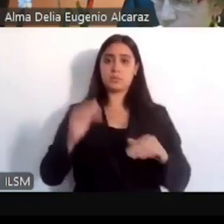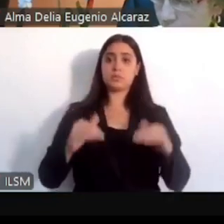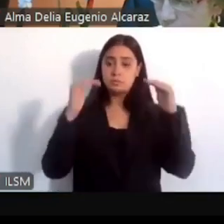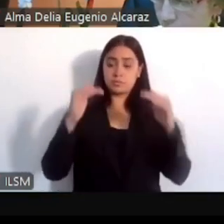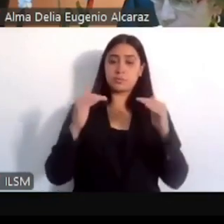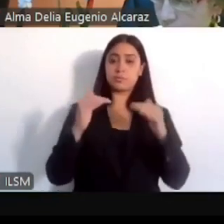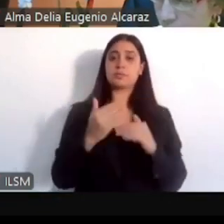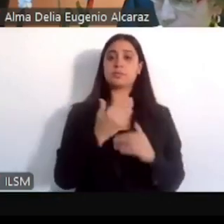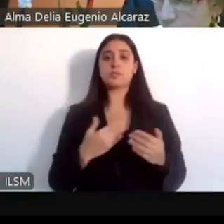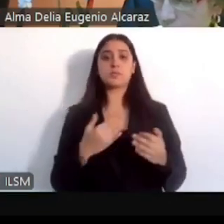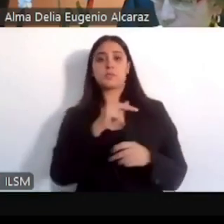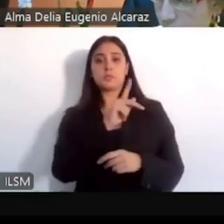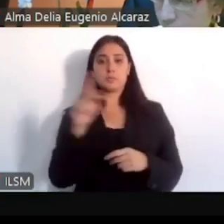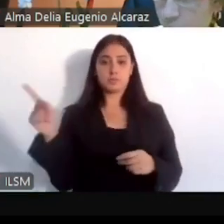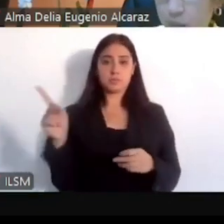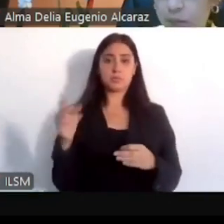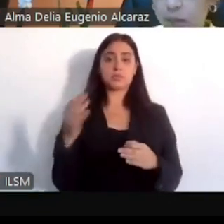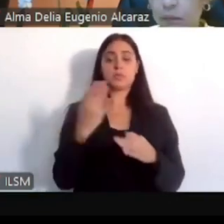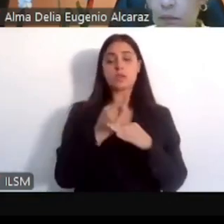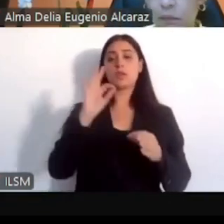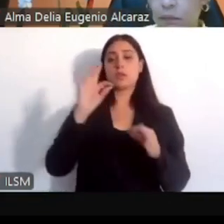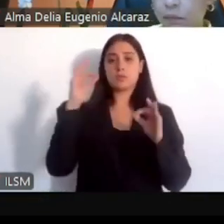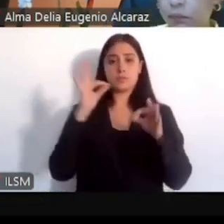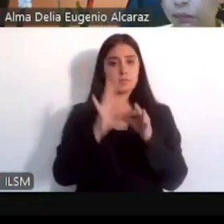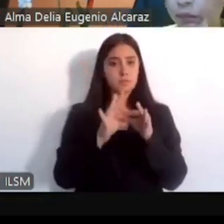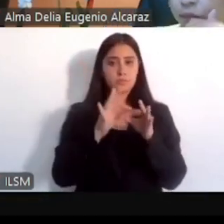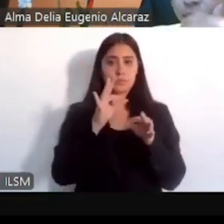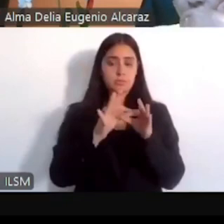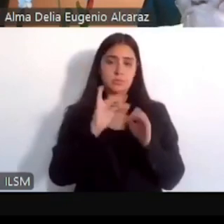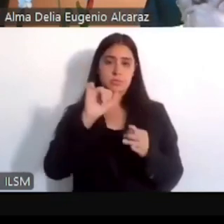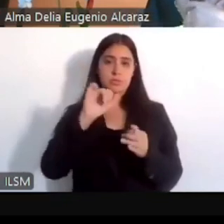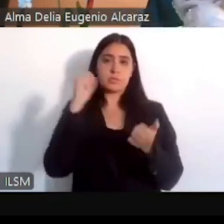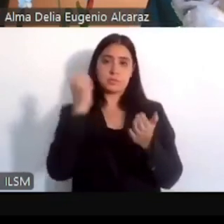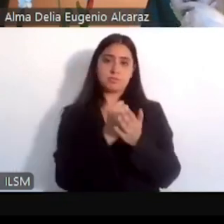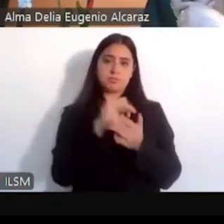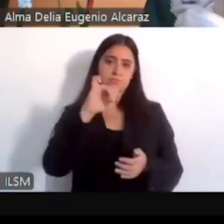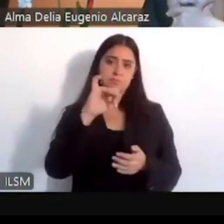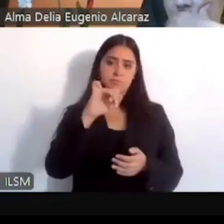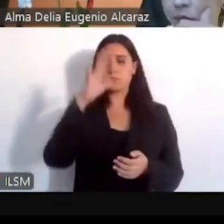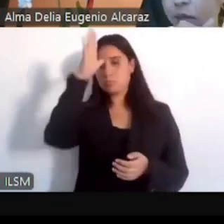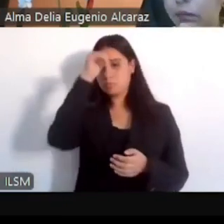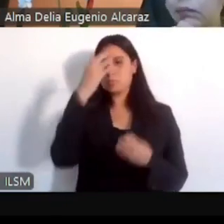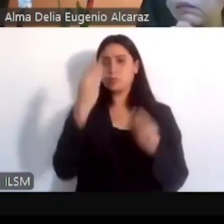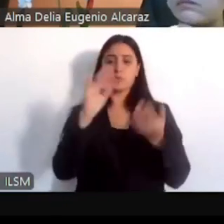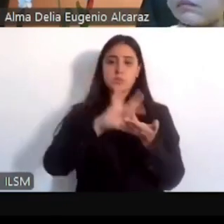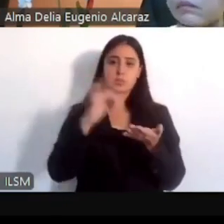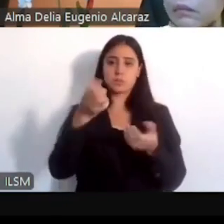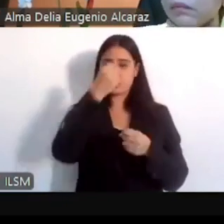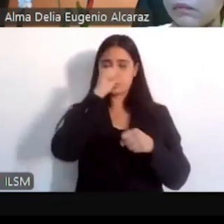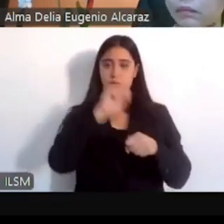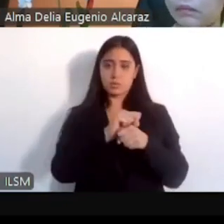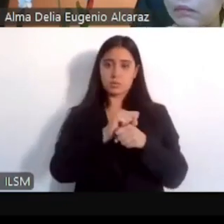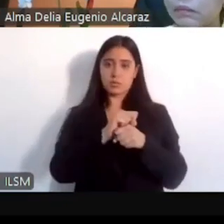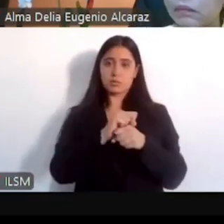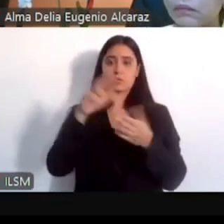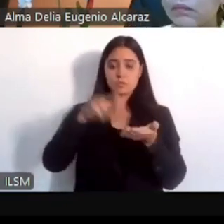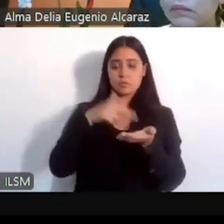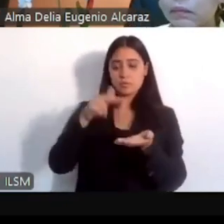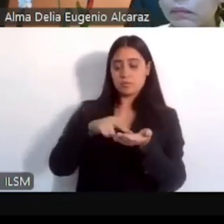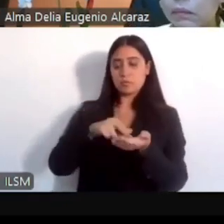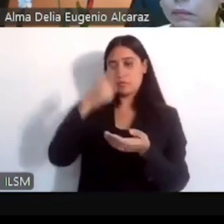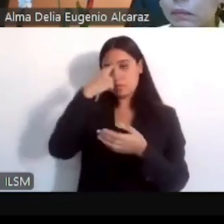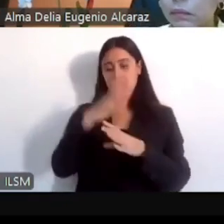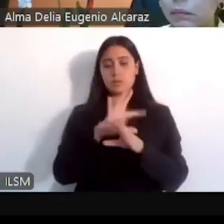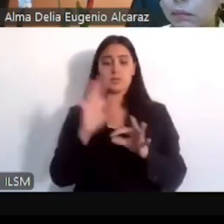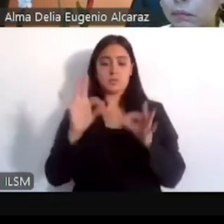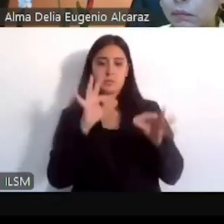magistr magistr proyecto de laudo fue aprobado por unanimidad de votos Gracias secretario sírvase recabar las firmas a la conclusión de